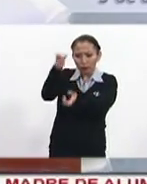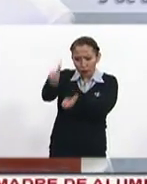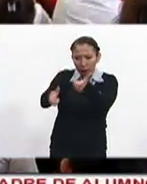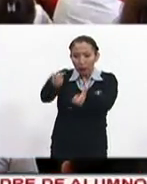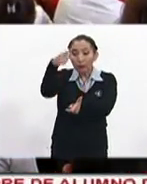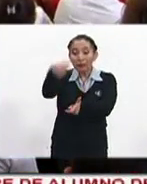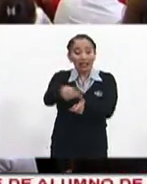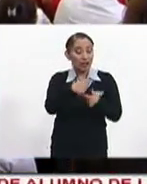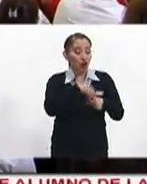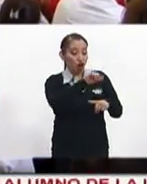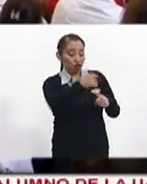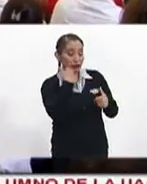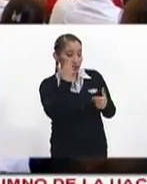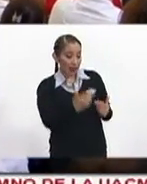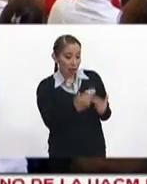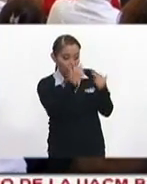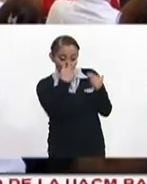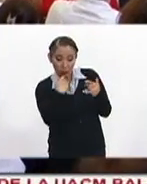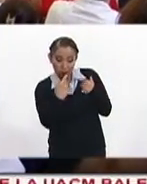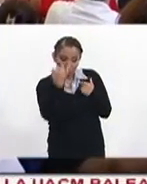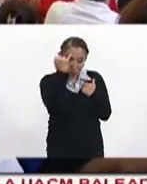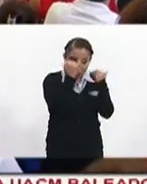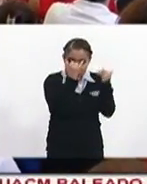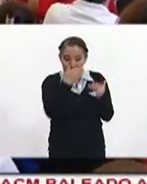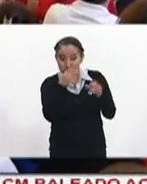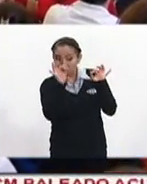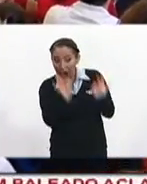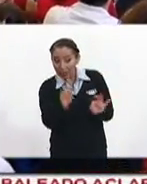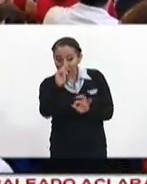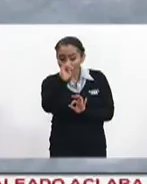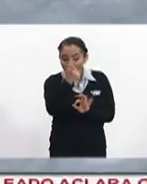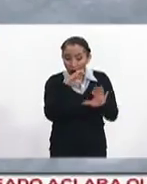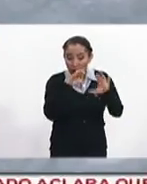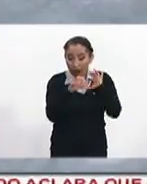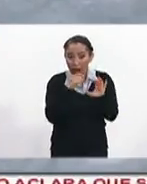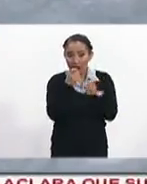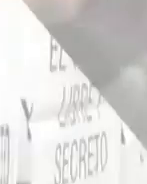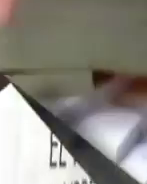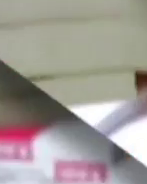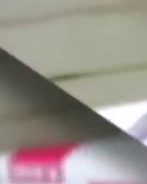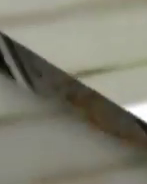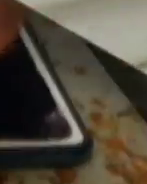a emprendedores vinculados con tecnologías de la información y la comunicación.